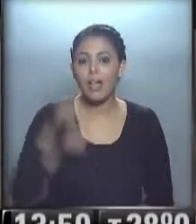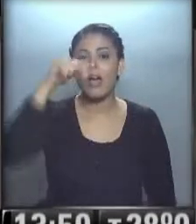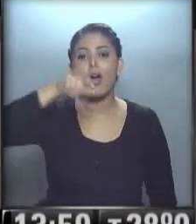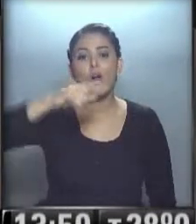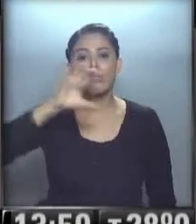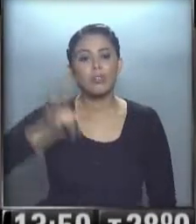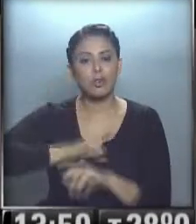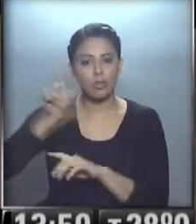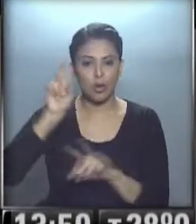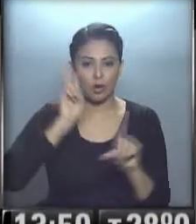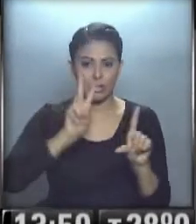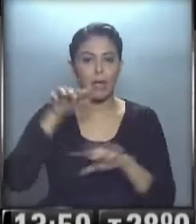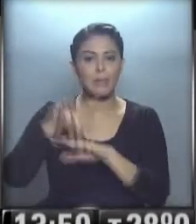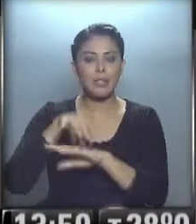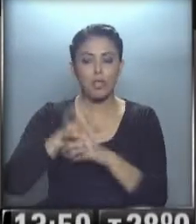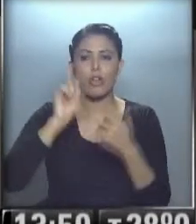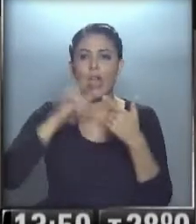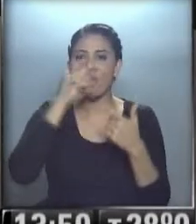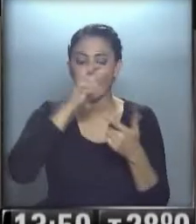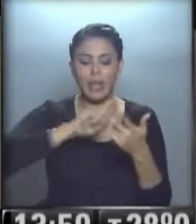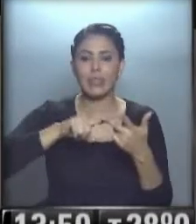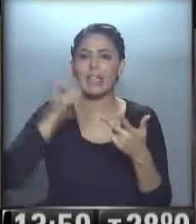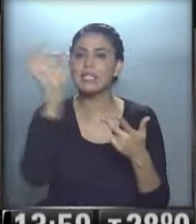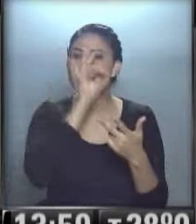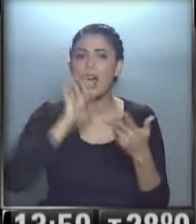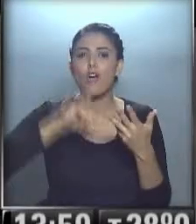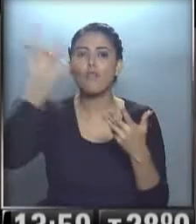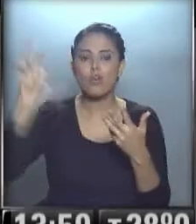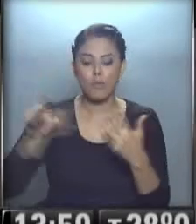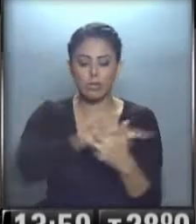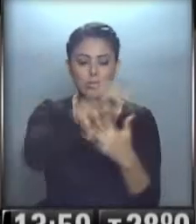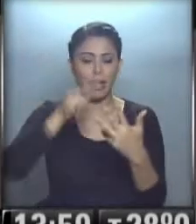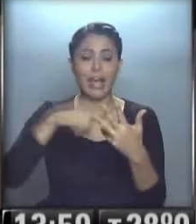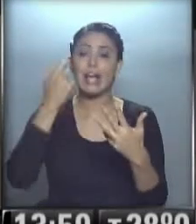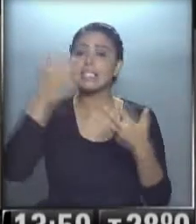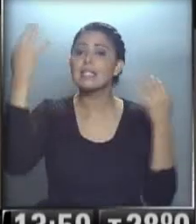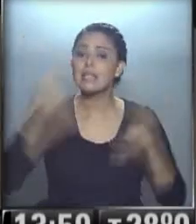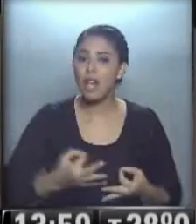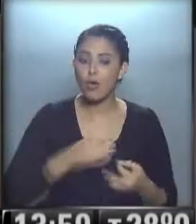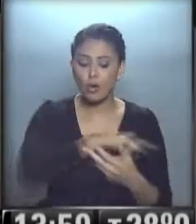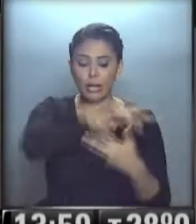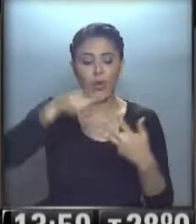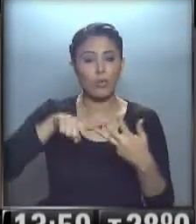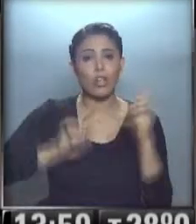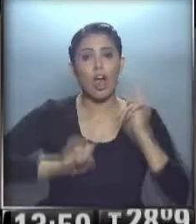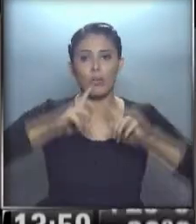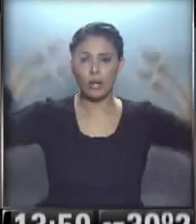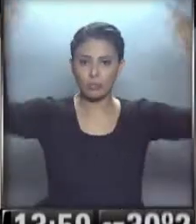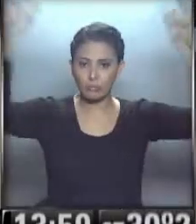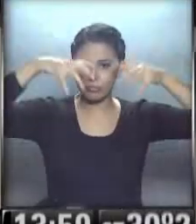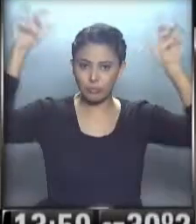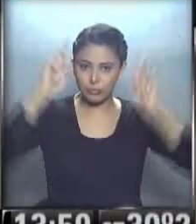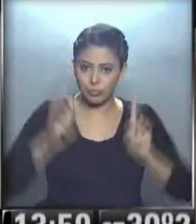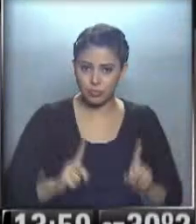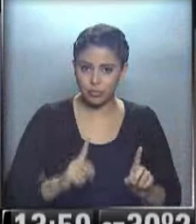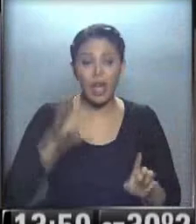el noreste, Misiones, Corrientes, Chaco, Formosa, es mayor la probabilidad aquí de algunos chaparrones, algunas